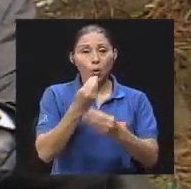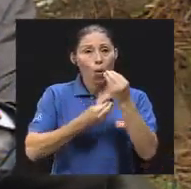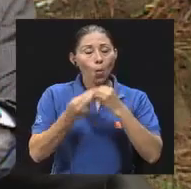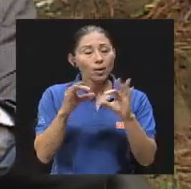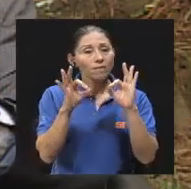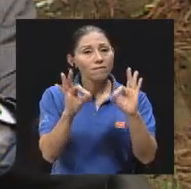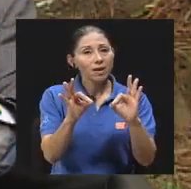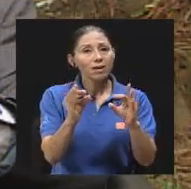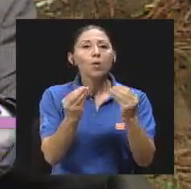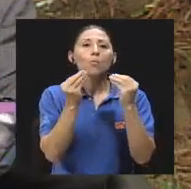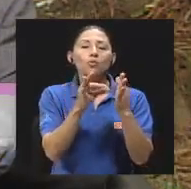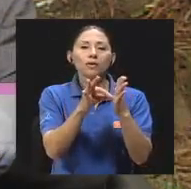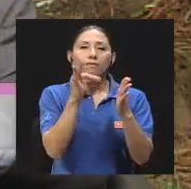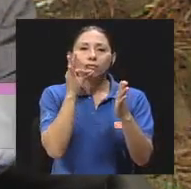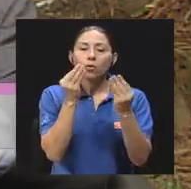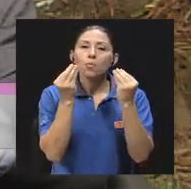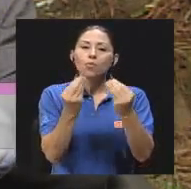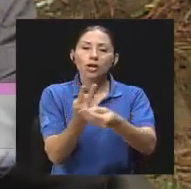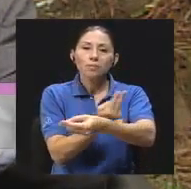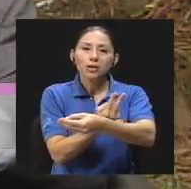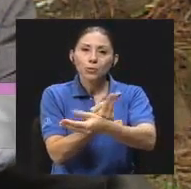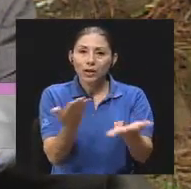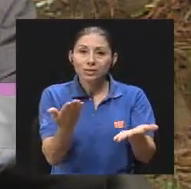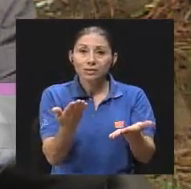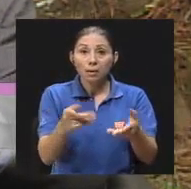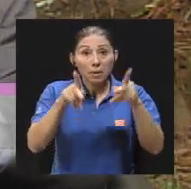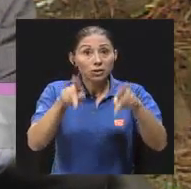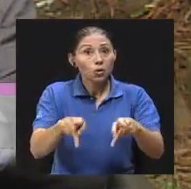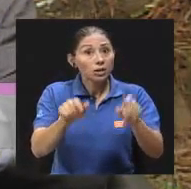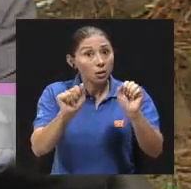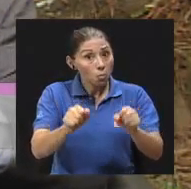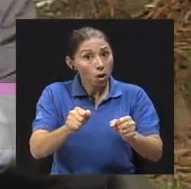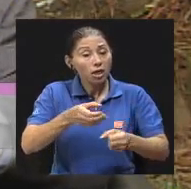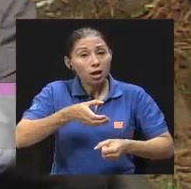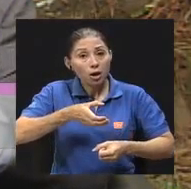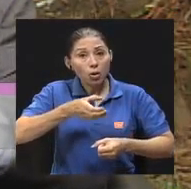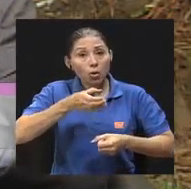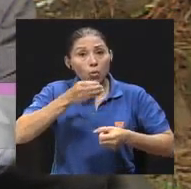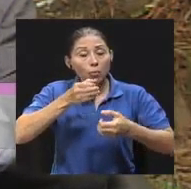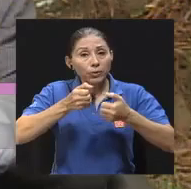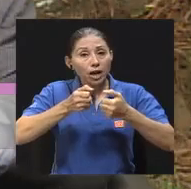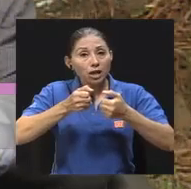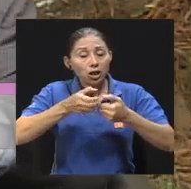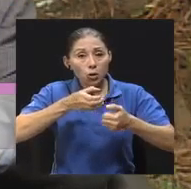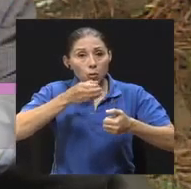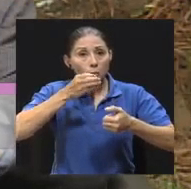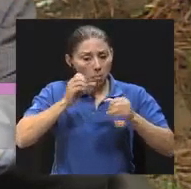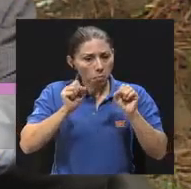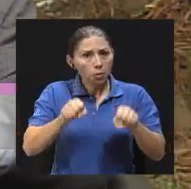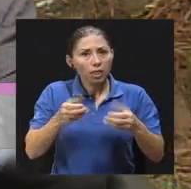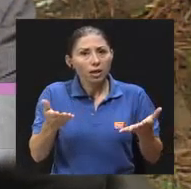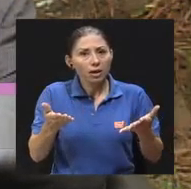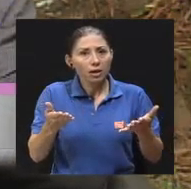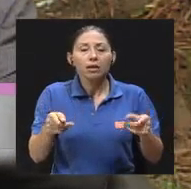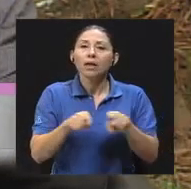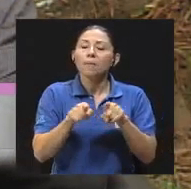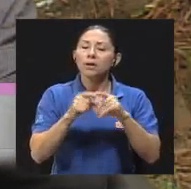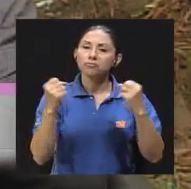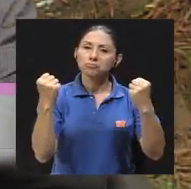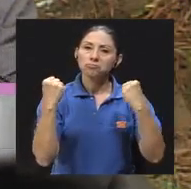bien, muchas frutas, muchas verduras. Los que pueden tomar leche que no les cae mal, que tomen leche fresca. ¿De acuerdo?